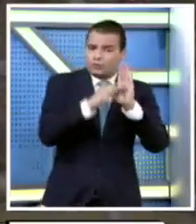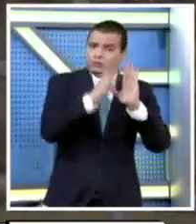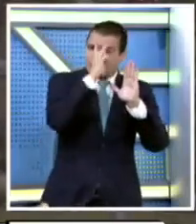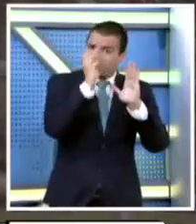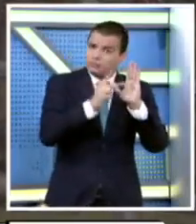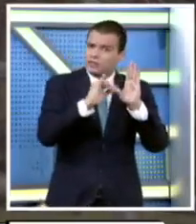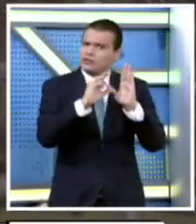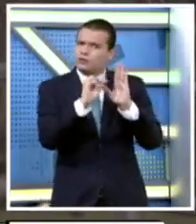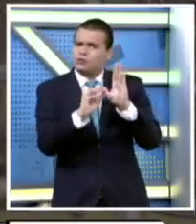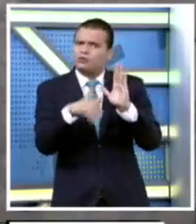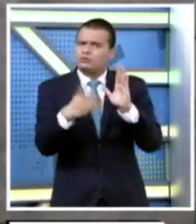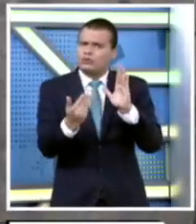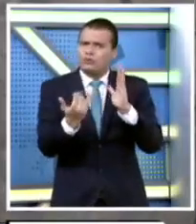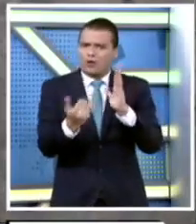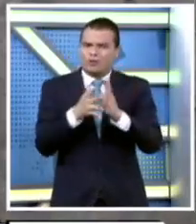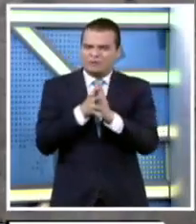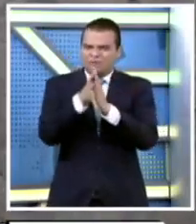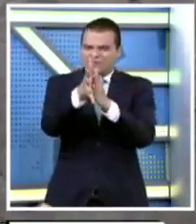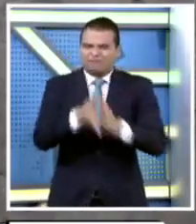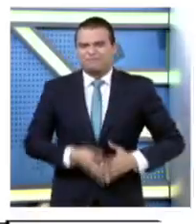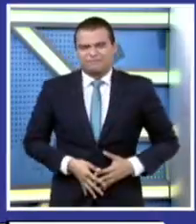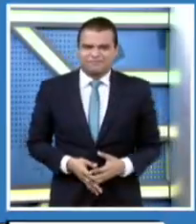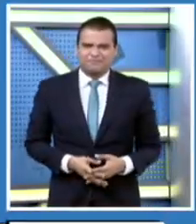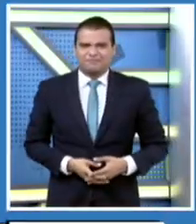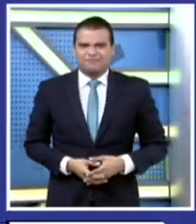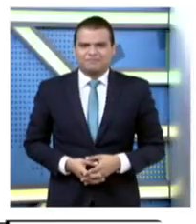protocolos dispuestos? En 90 Minutos les contamos.